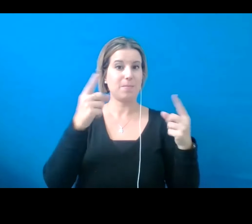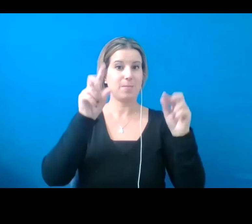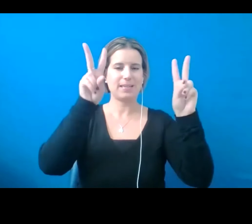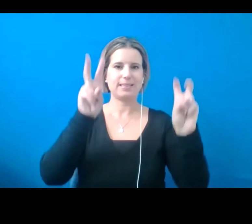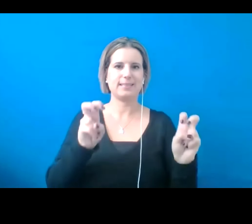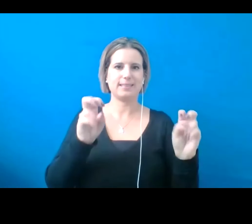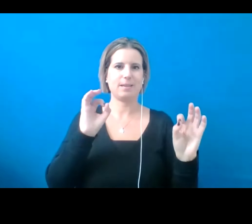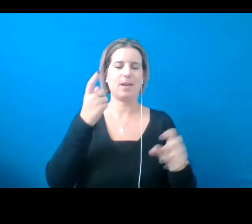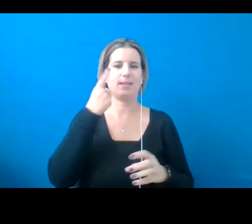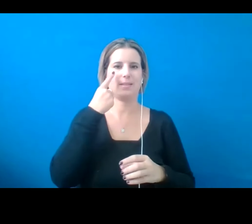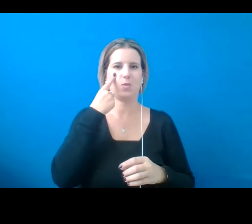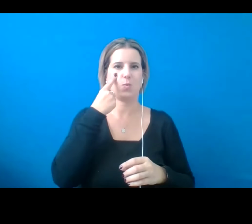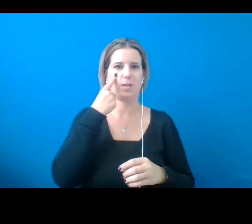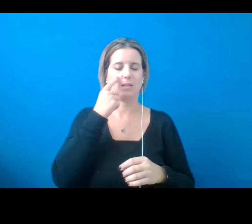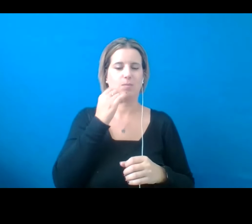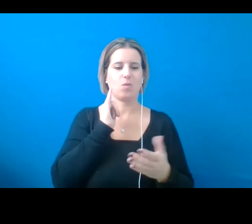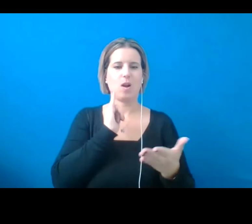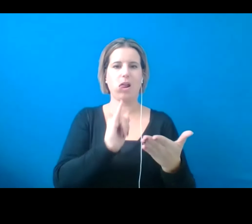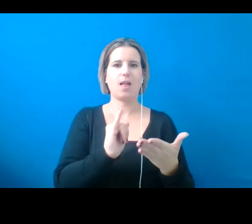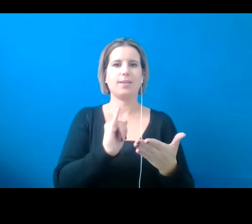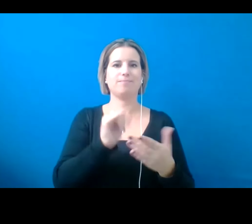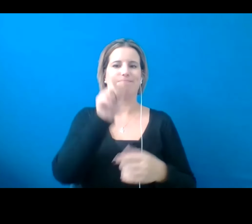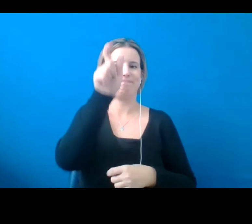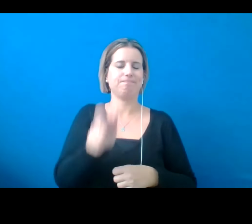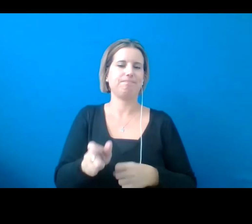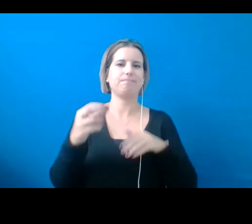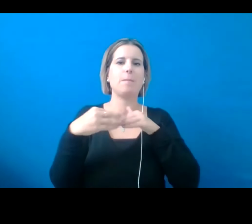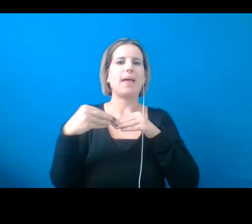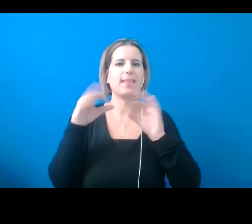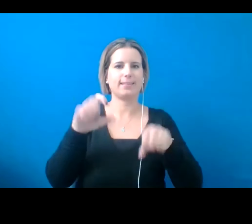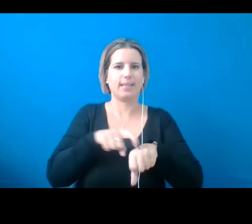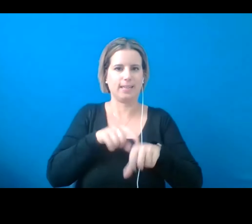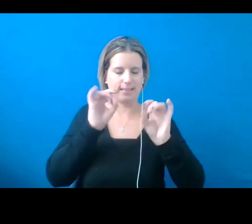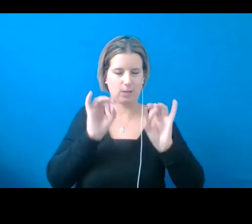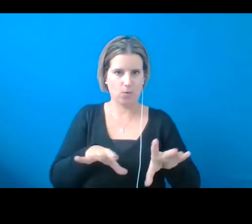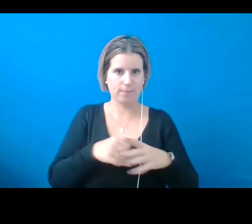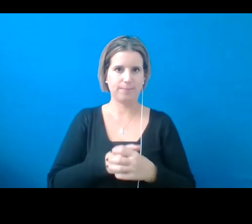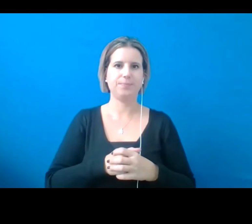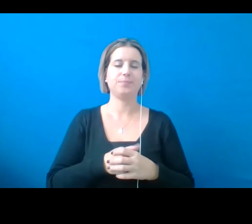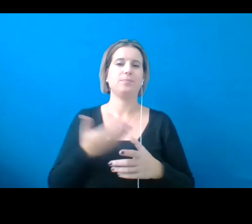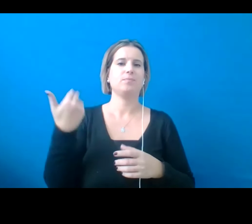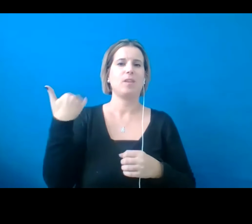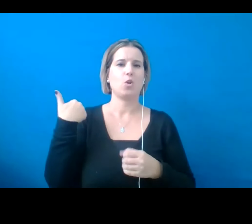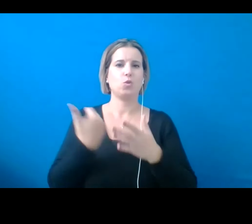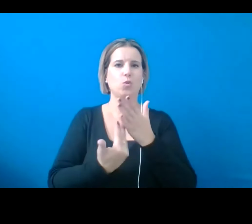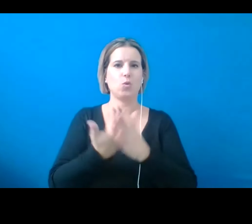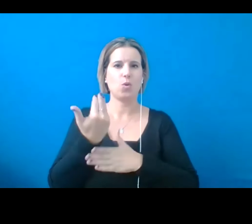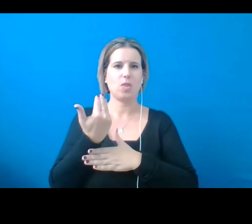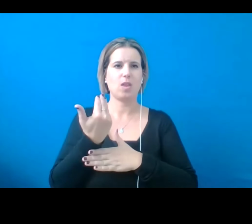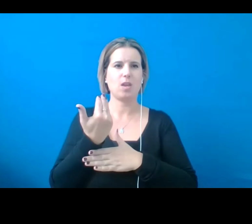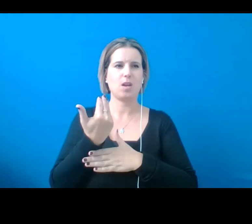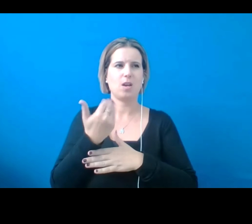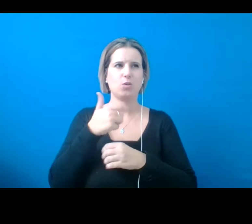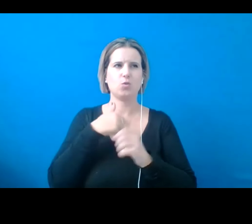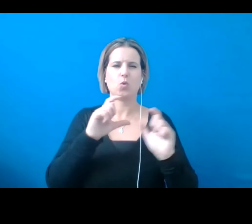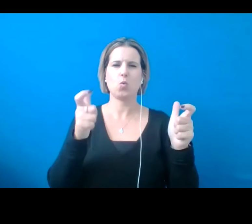tener en cuenta cuando tenemos delante algún paciente de estas características el otro día después de terminar una sesión